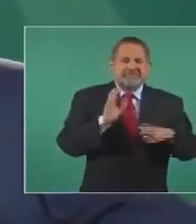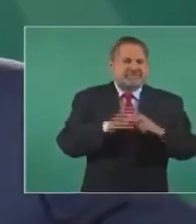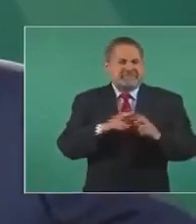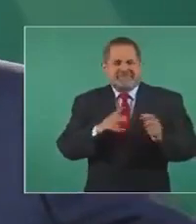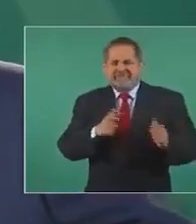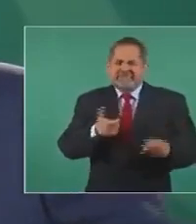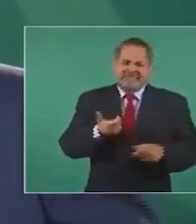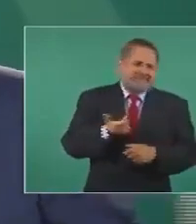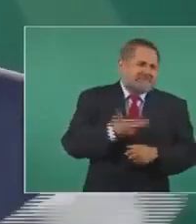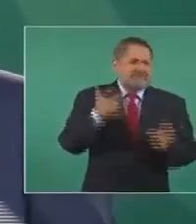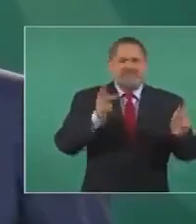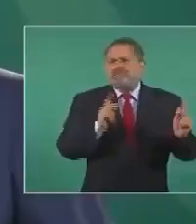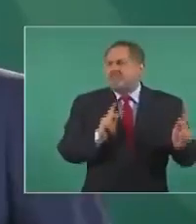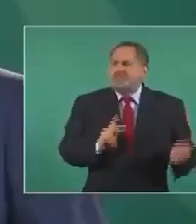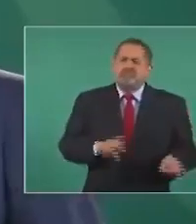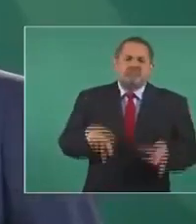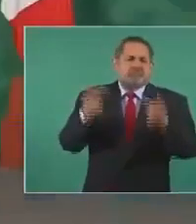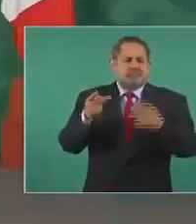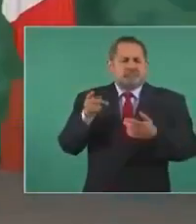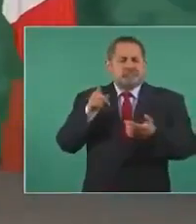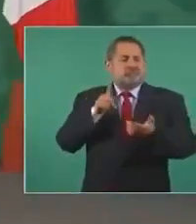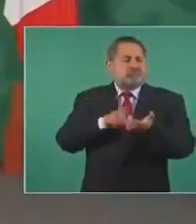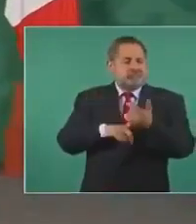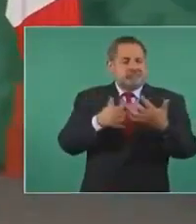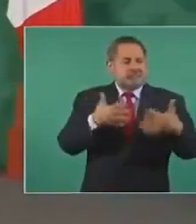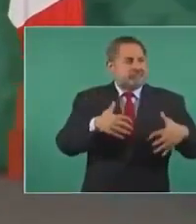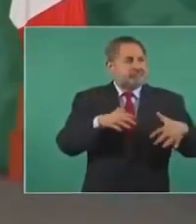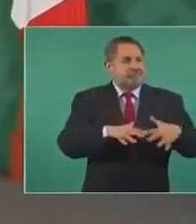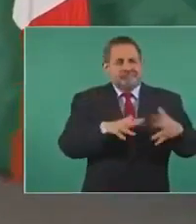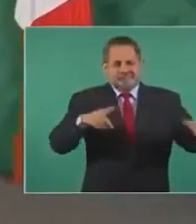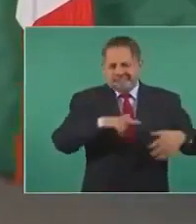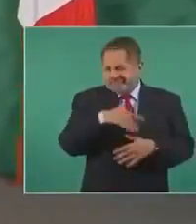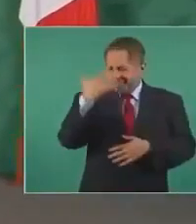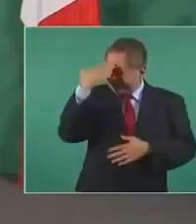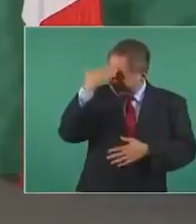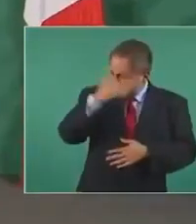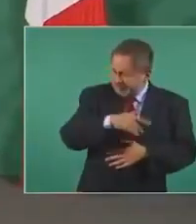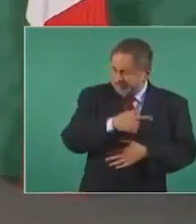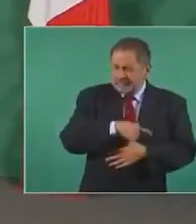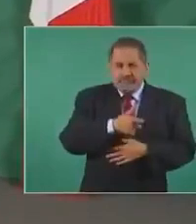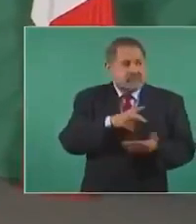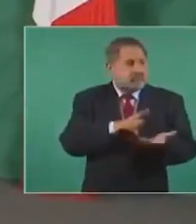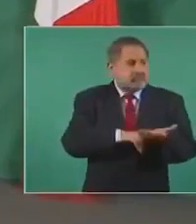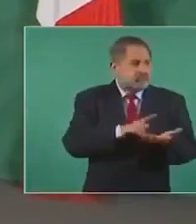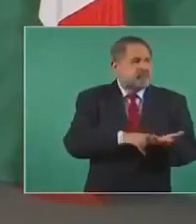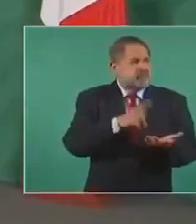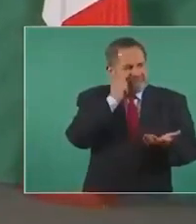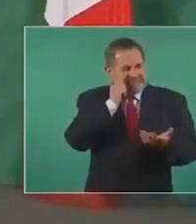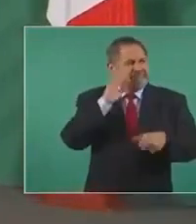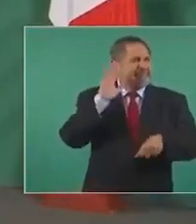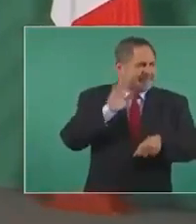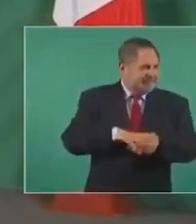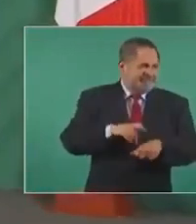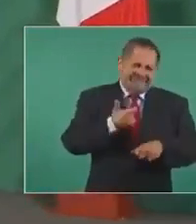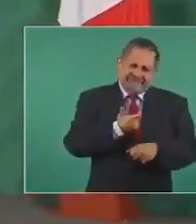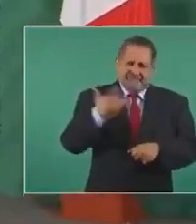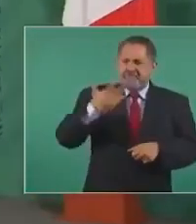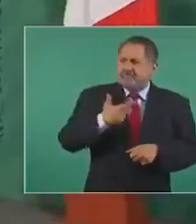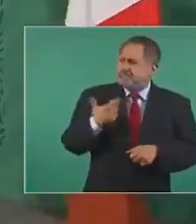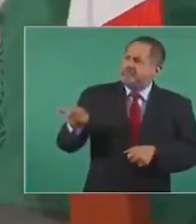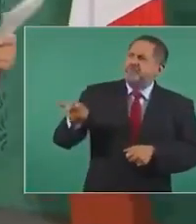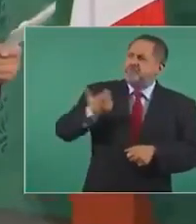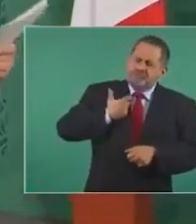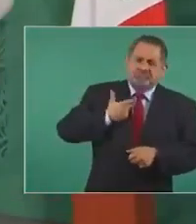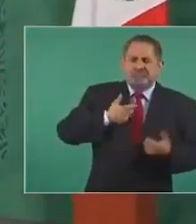suscitó el consenso de todas las fuerzas políticas, pues terminaron aprobando una ley que en realidad no es ley,